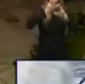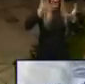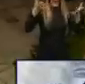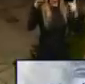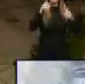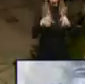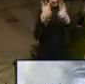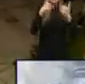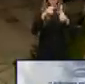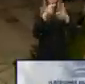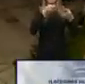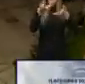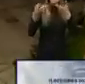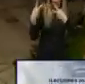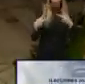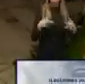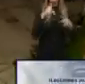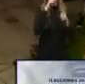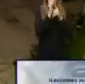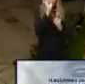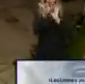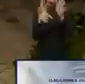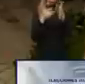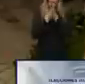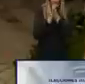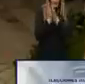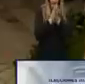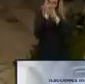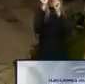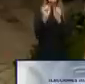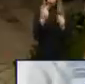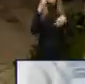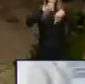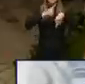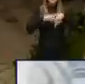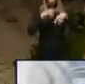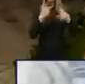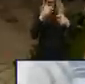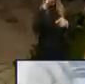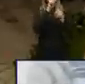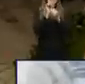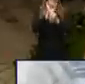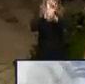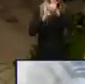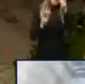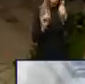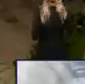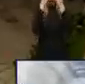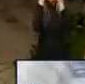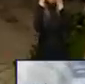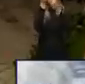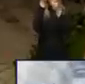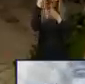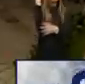espacio, y algunos pues que están aprovechando ese momento. Otro punto importante es que antes que